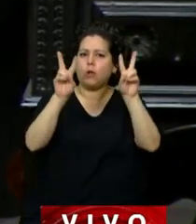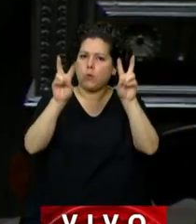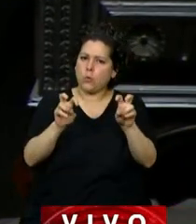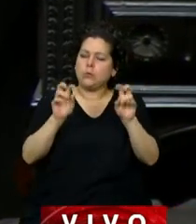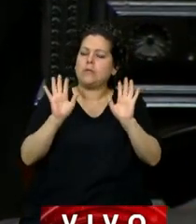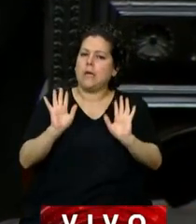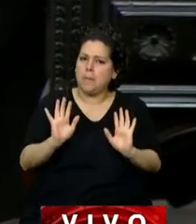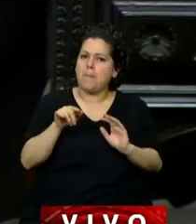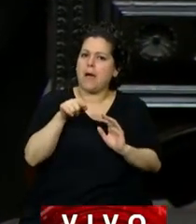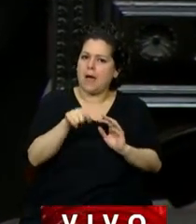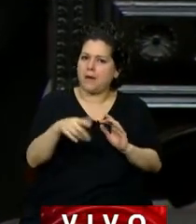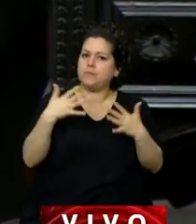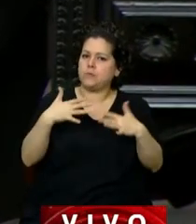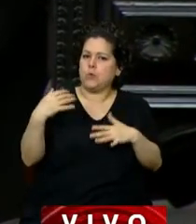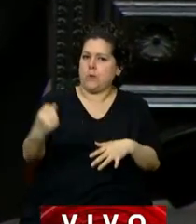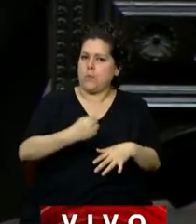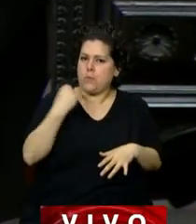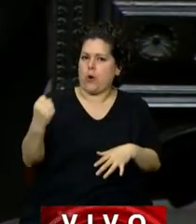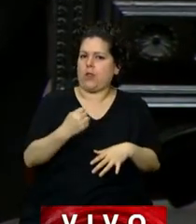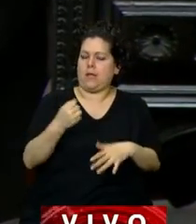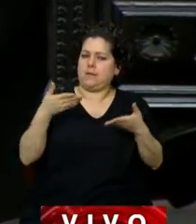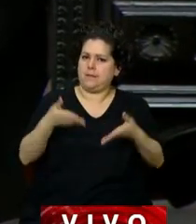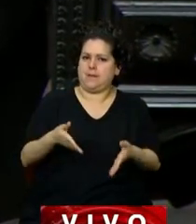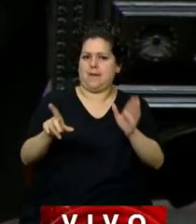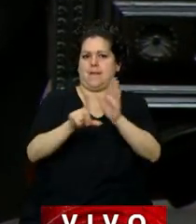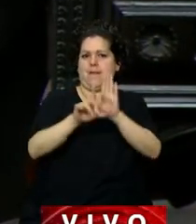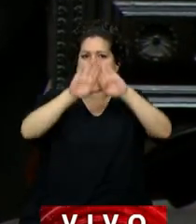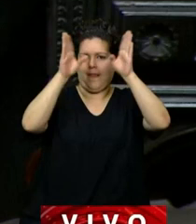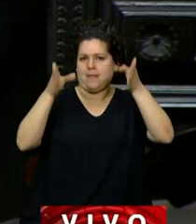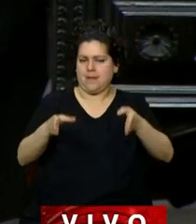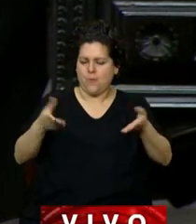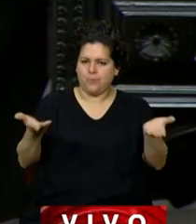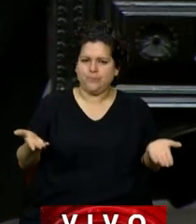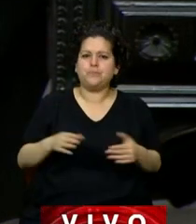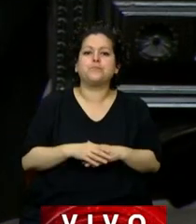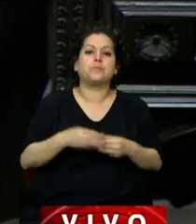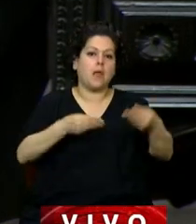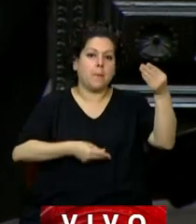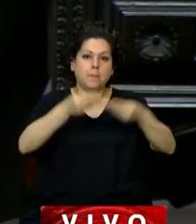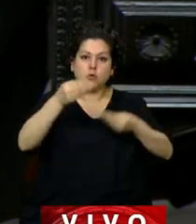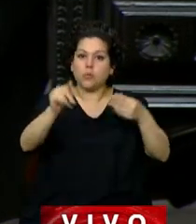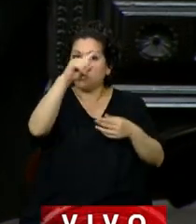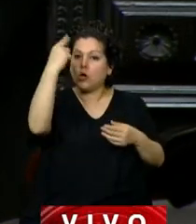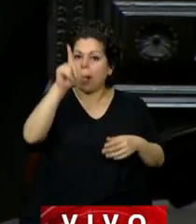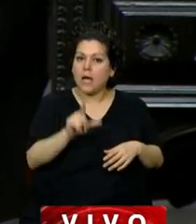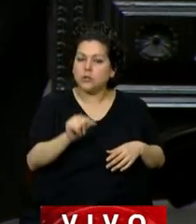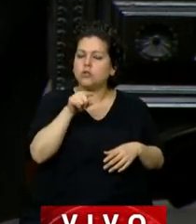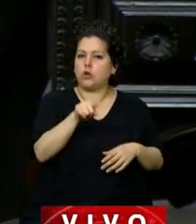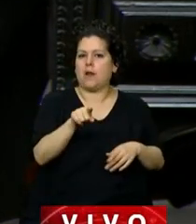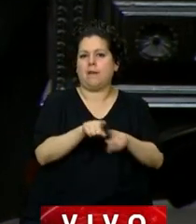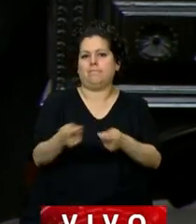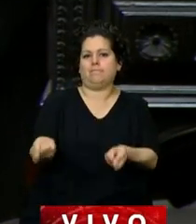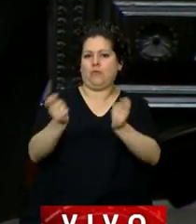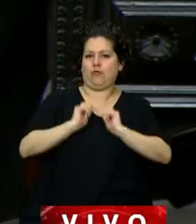de total y absoluta importancia institucional. Fijar el presupuesto nacional es una facultad delegada al